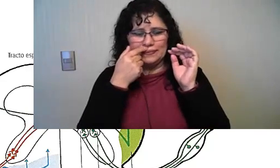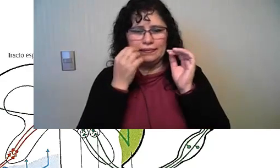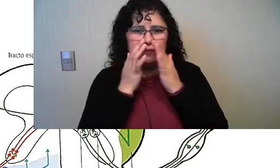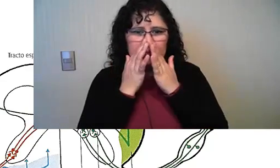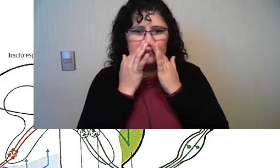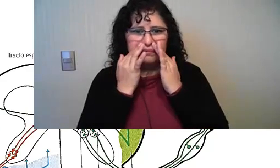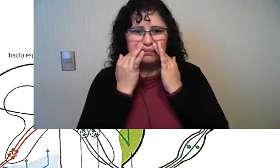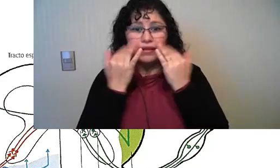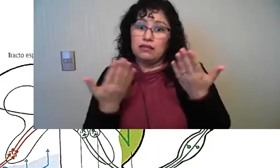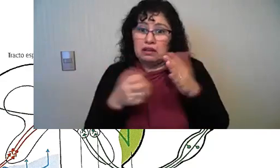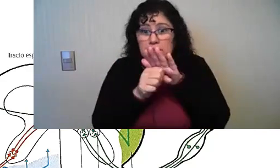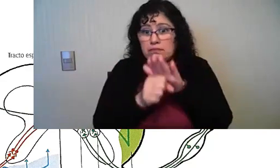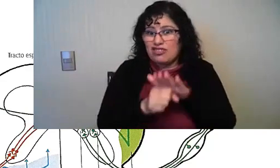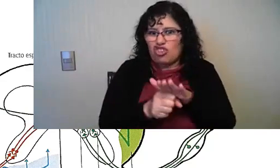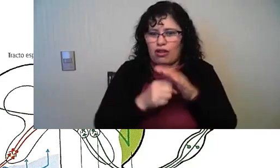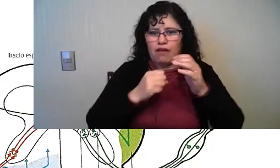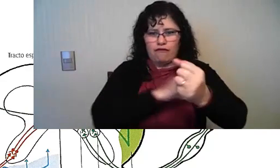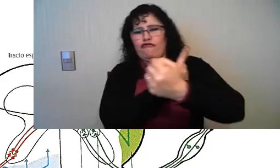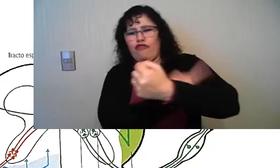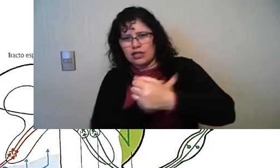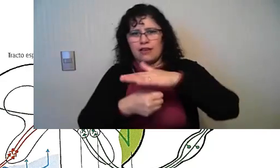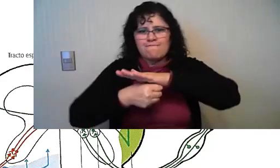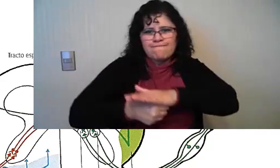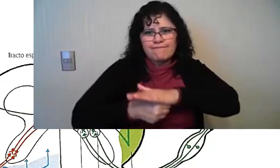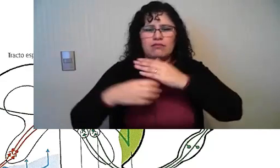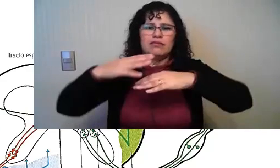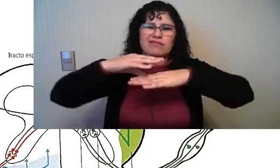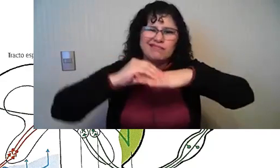La presión de fuerza, ¿cierto? De lo que uno siente